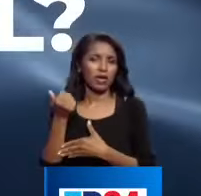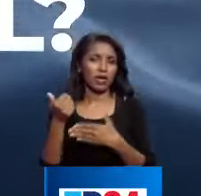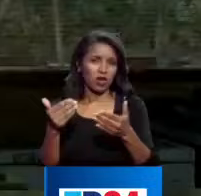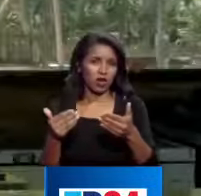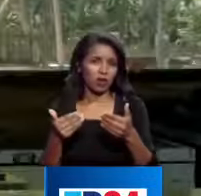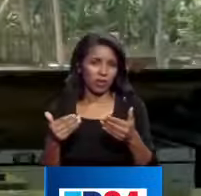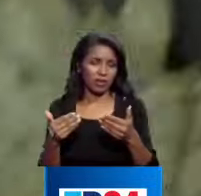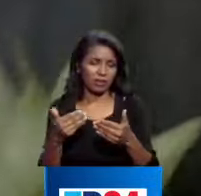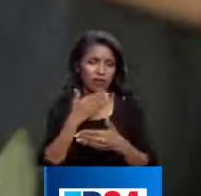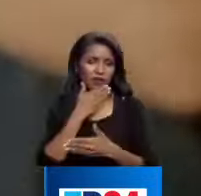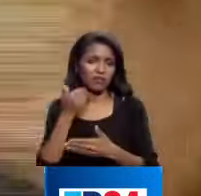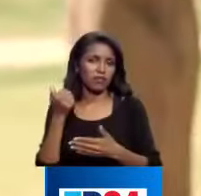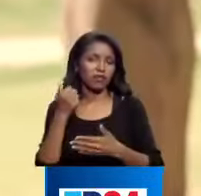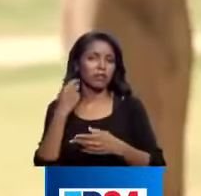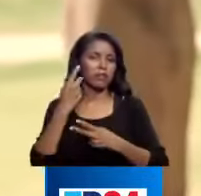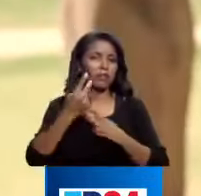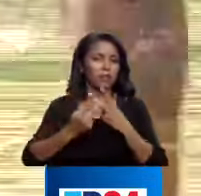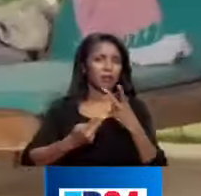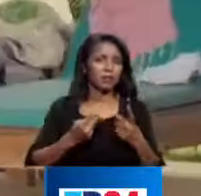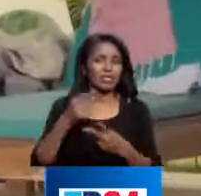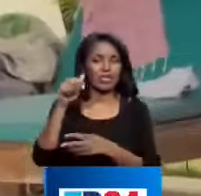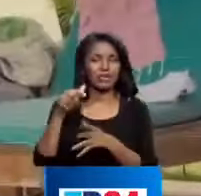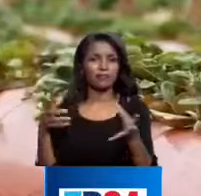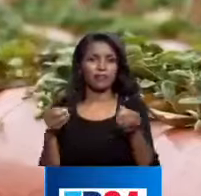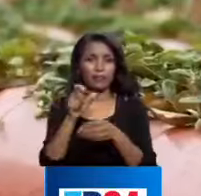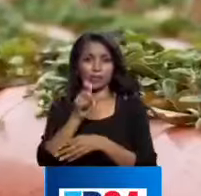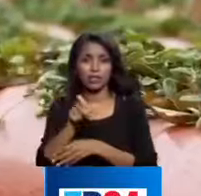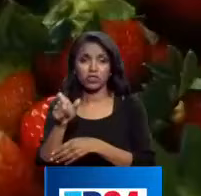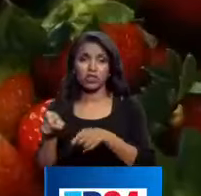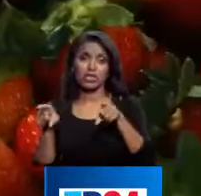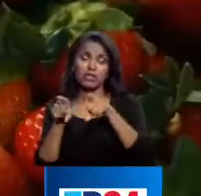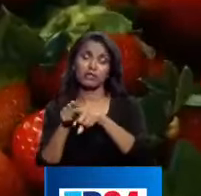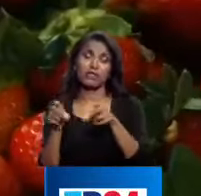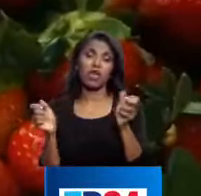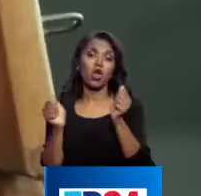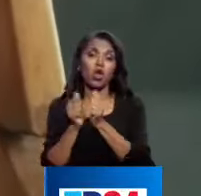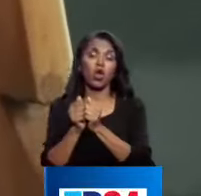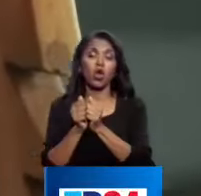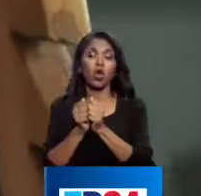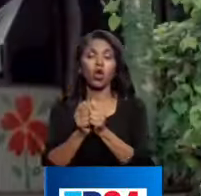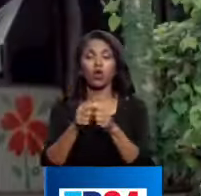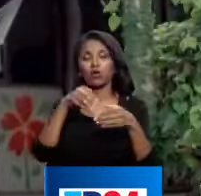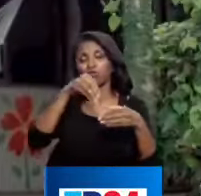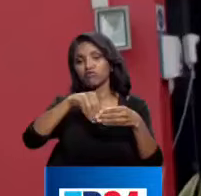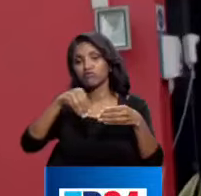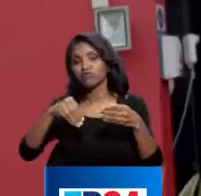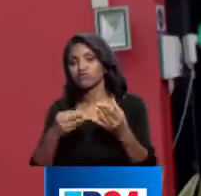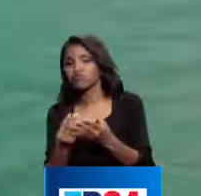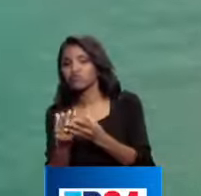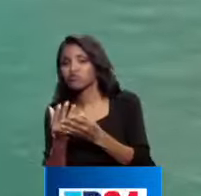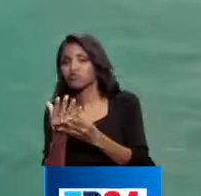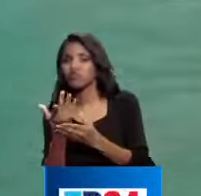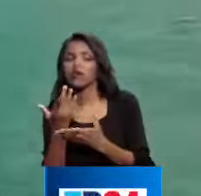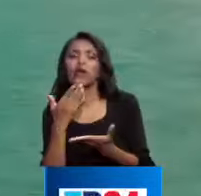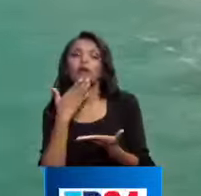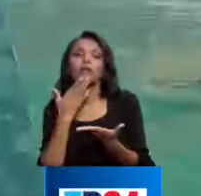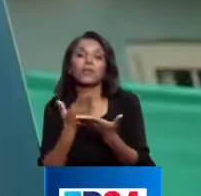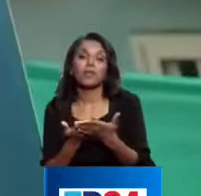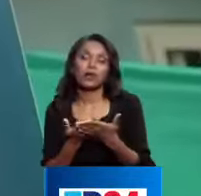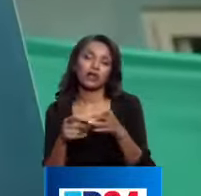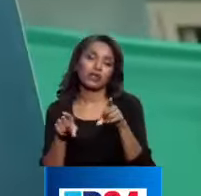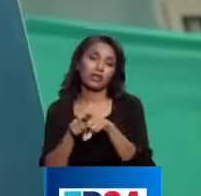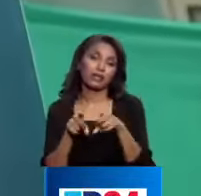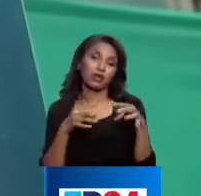clase mundial? El crecimiento de la industria va de la mano con el desarrollo de productos turísticos